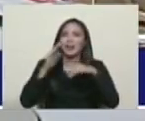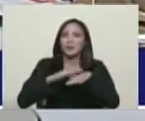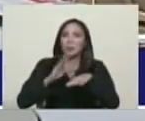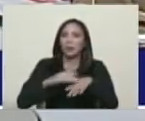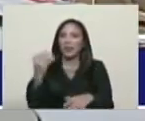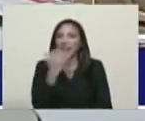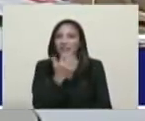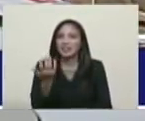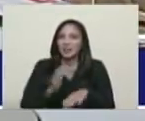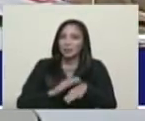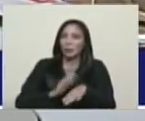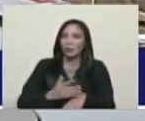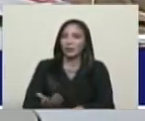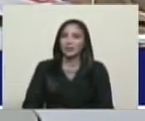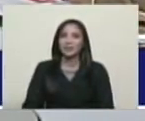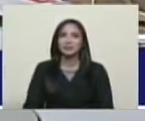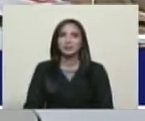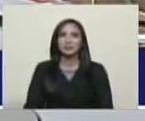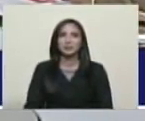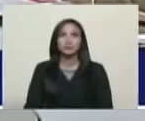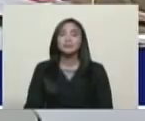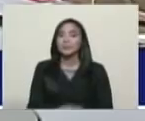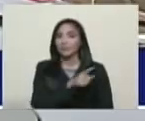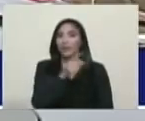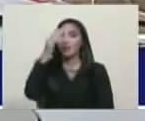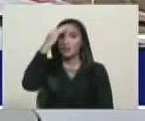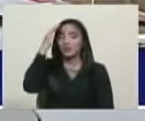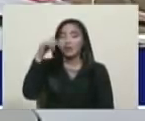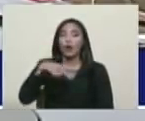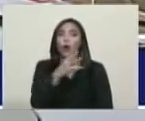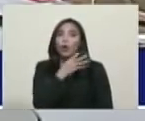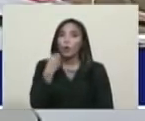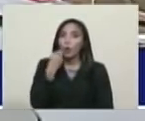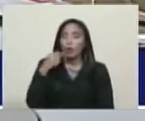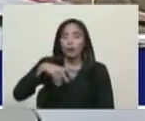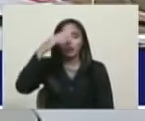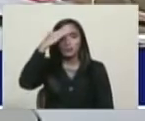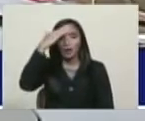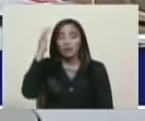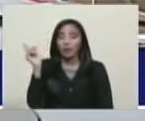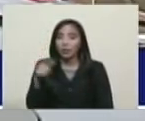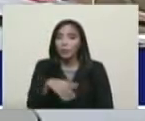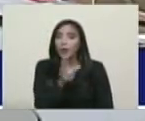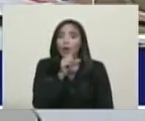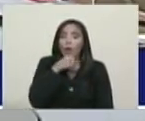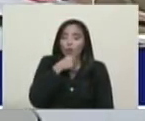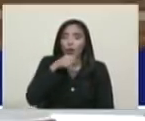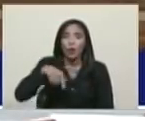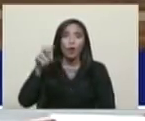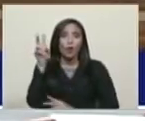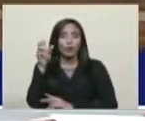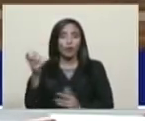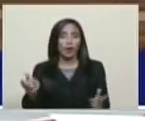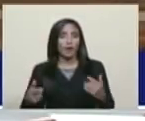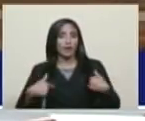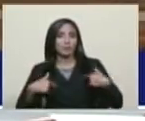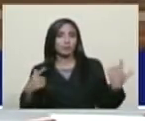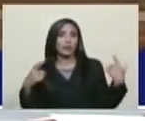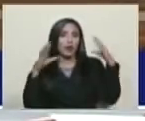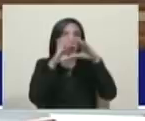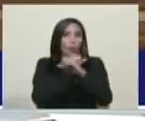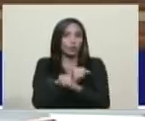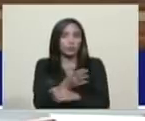¿Ah? Ya saben, la juventud y más allá, la no juventud también lo sabe. Viernes, viernes en la tarde, noche